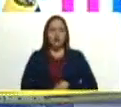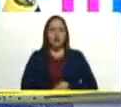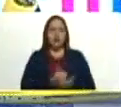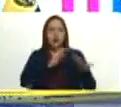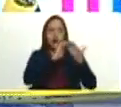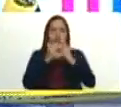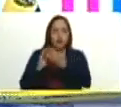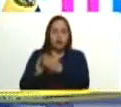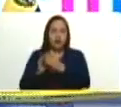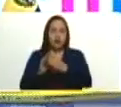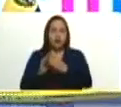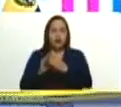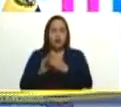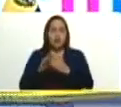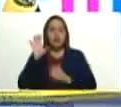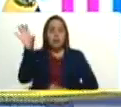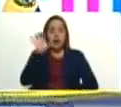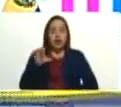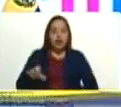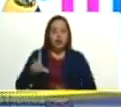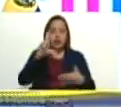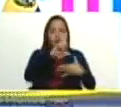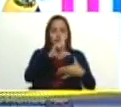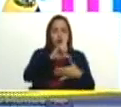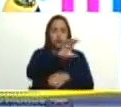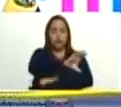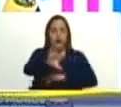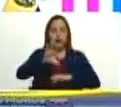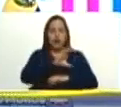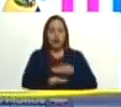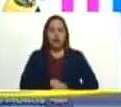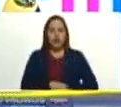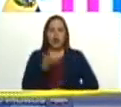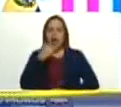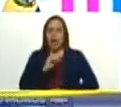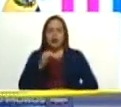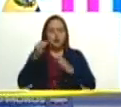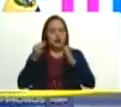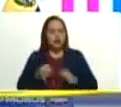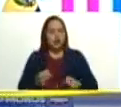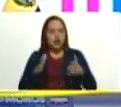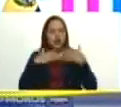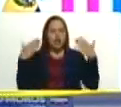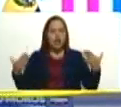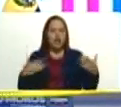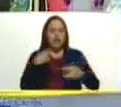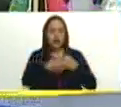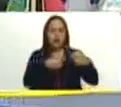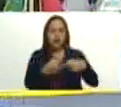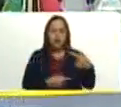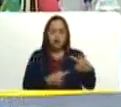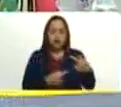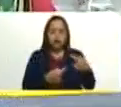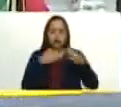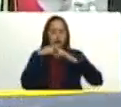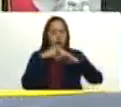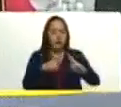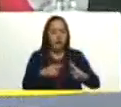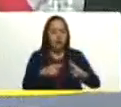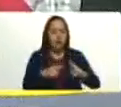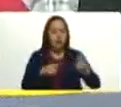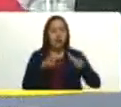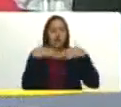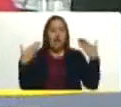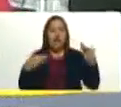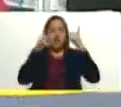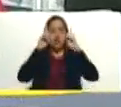comunidad de estados latinoamericanos y caribeños saldrán grandes resultados, grandes